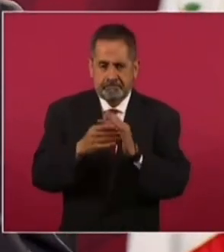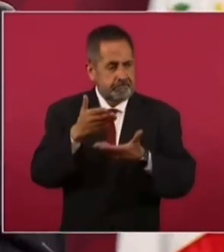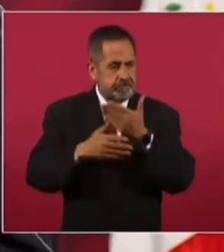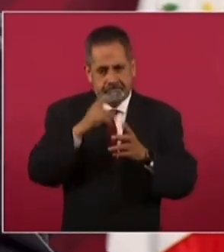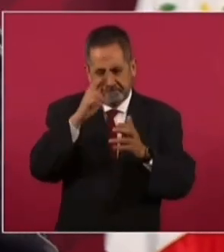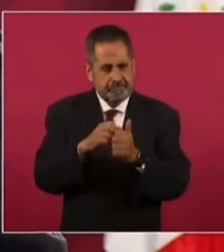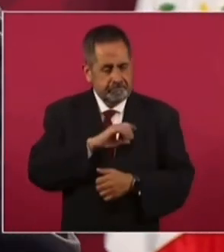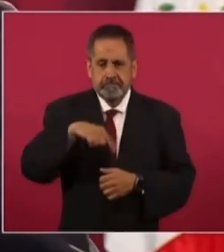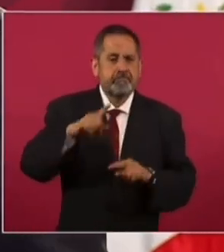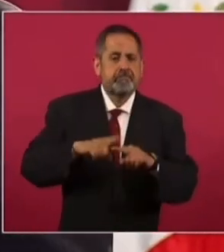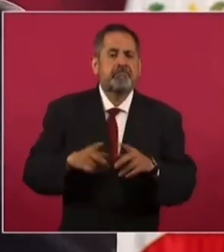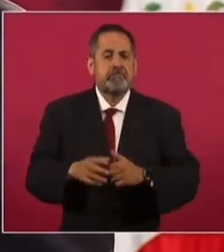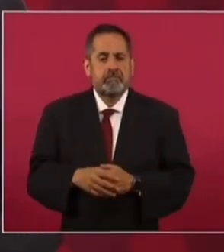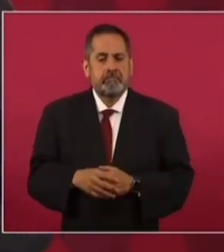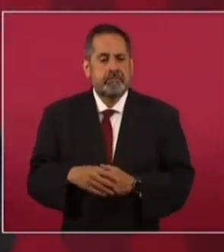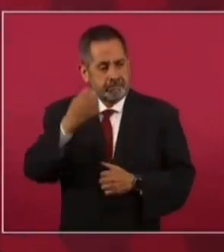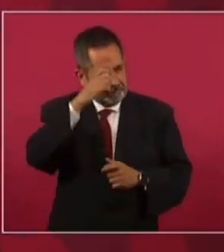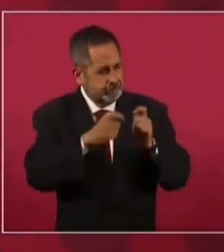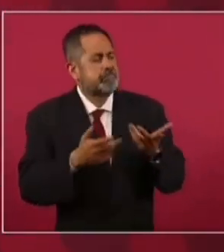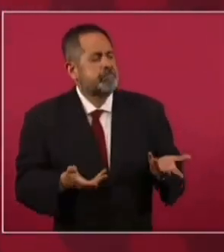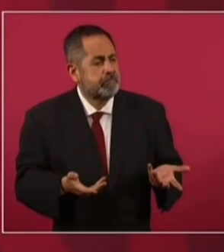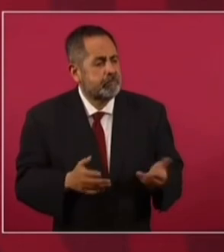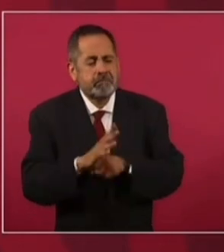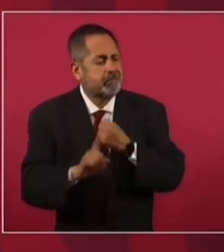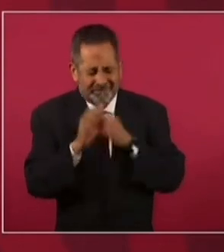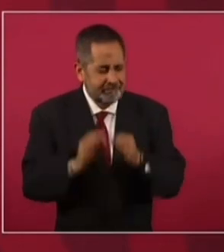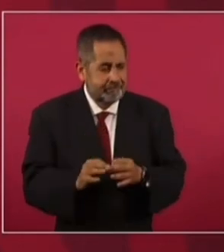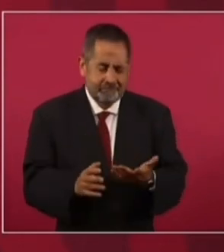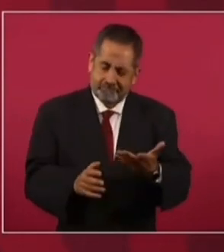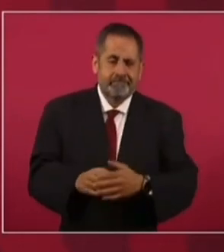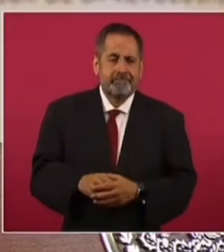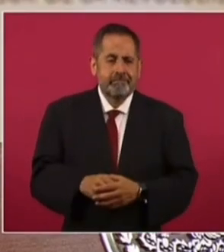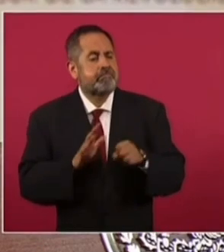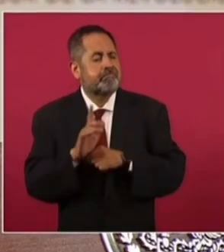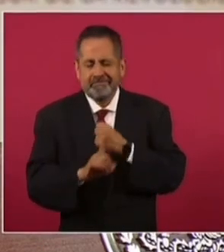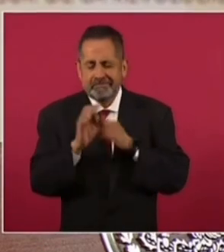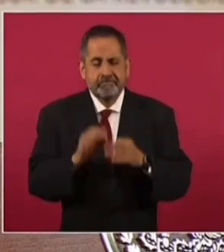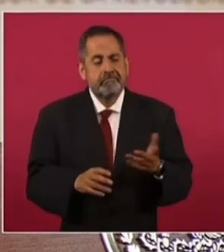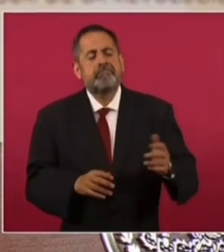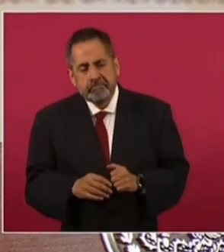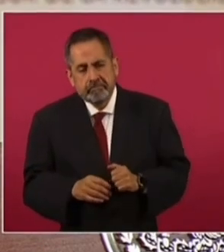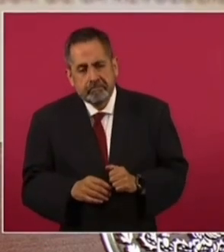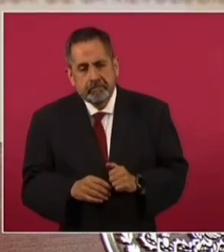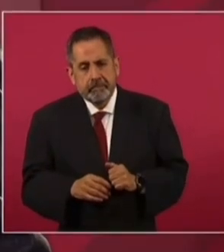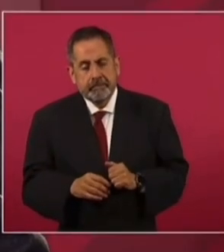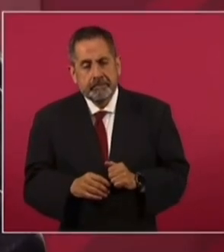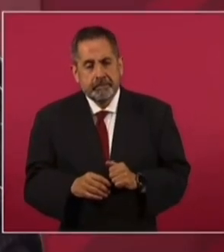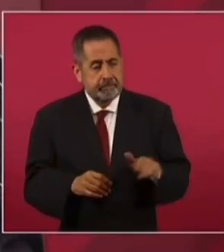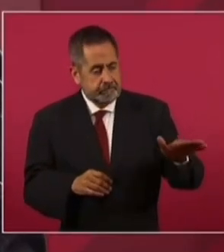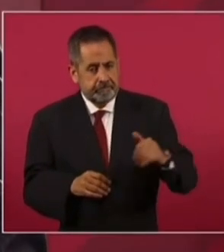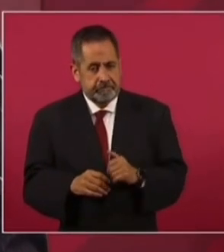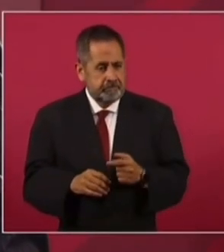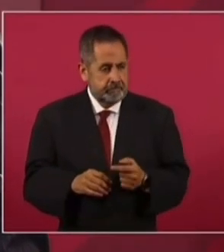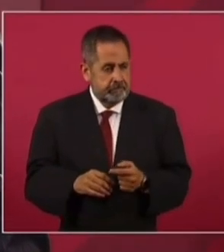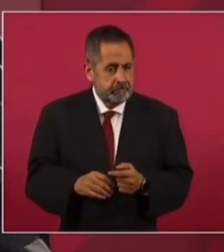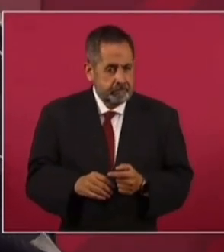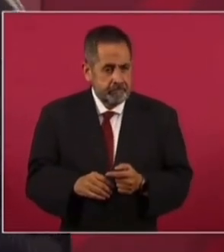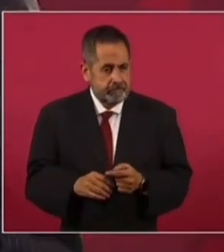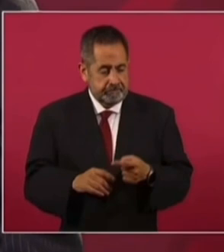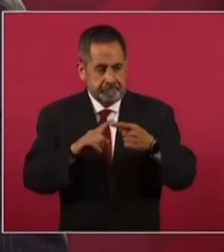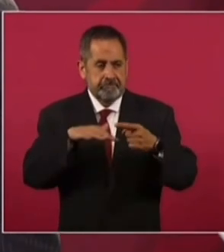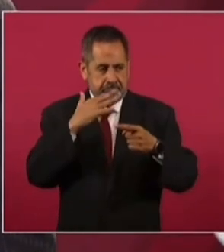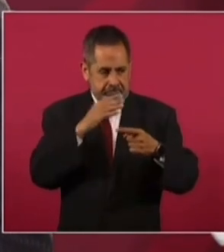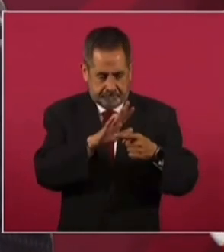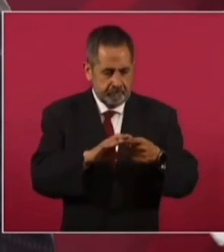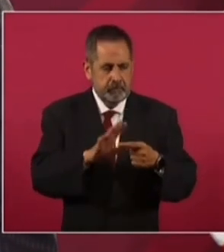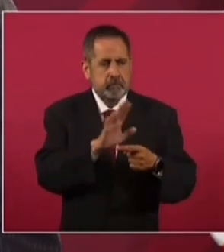respetuosa, amistosa, cariñosamente, a los expertos, a que me digan si hay algo que